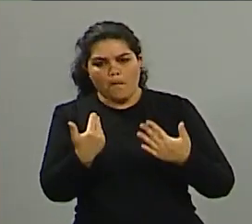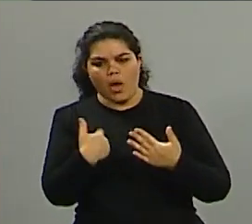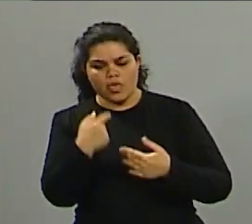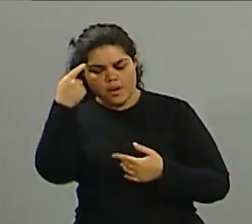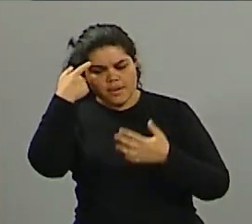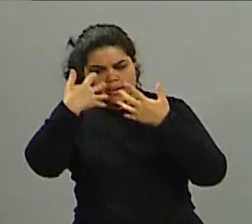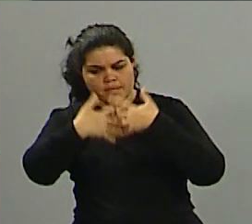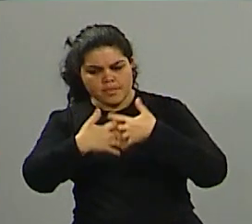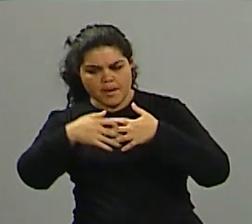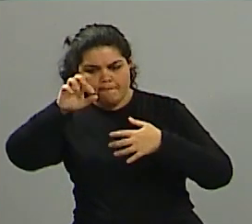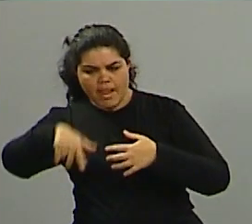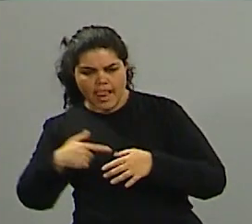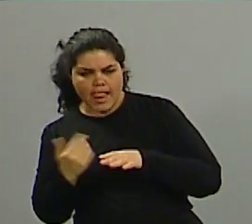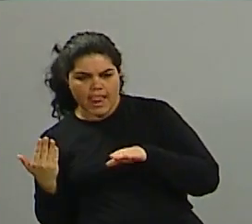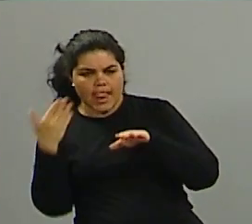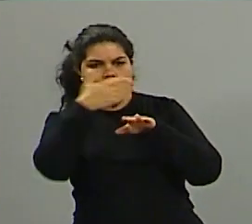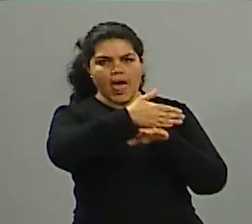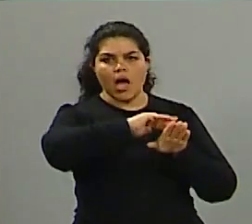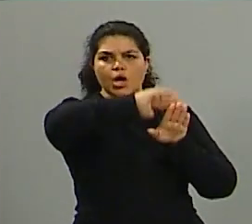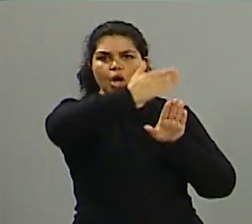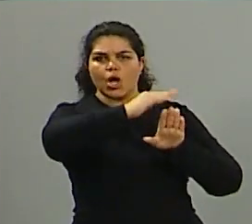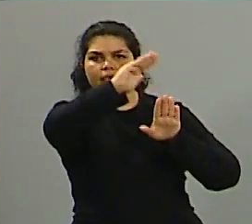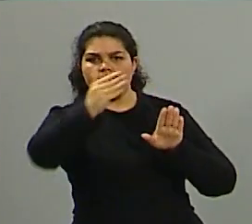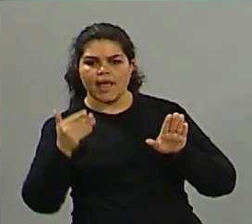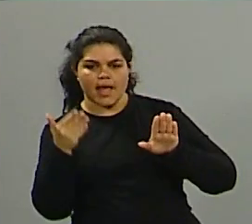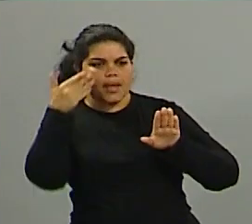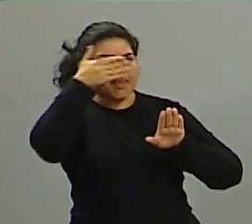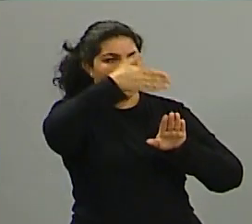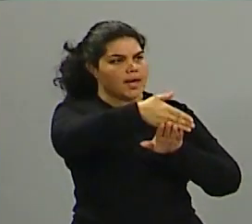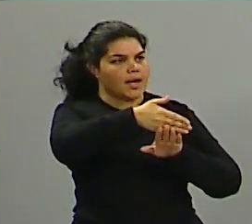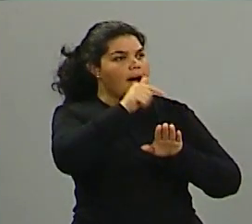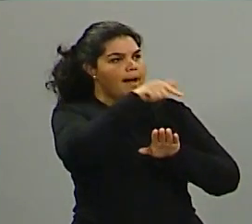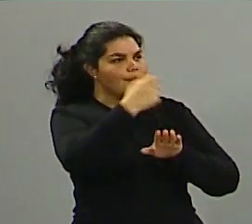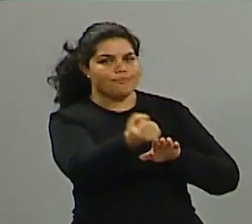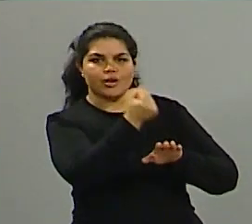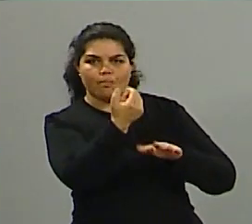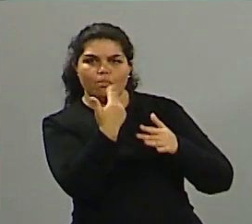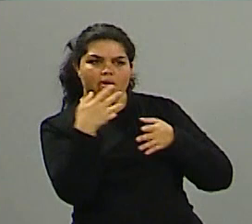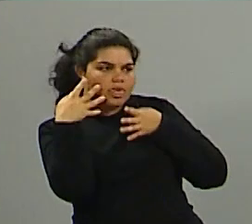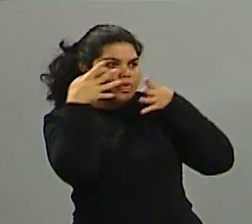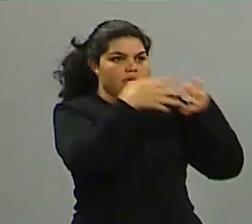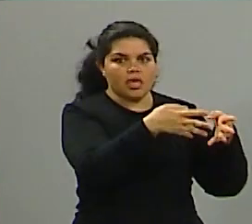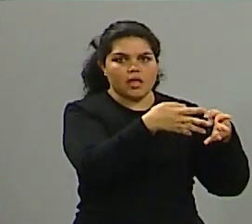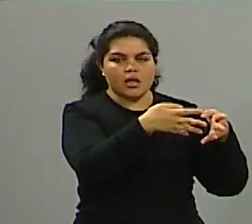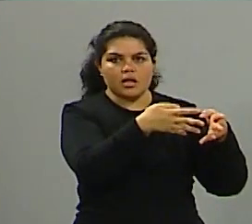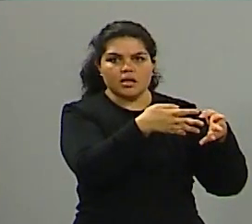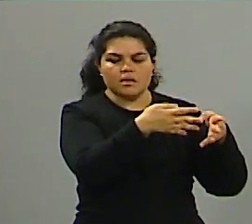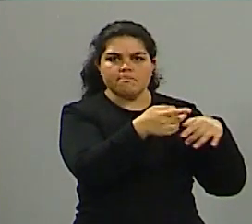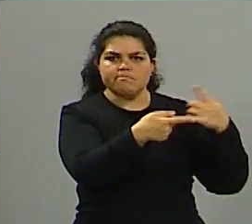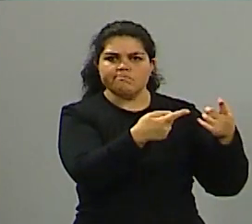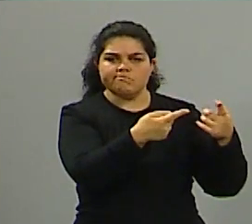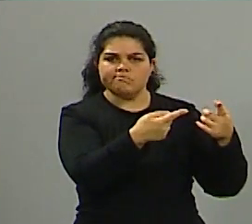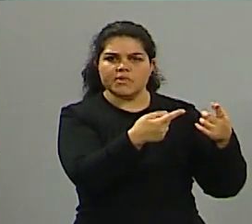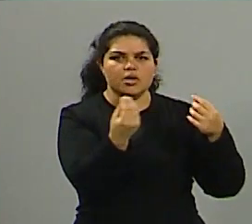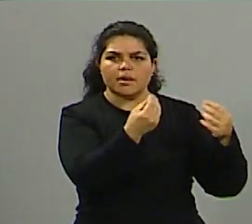Claro. Siendo que el último reducto revolucionario eran las Provincias Unidas, ¿no? Entonces, él rápidamente tiene que empezar a